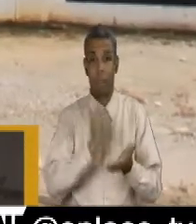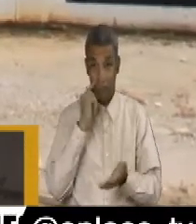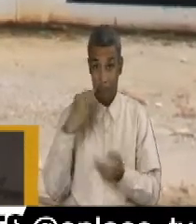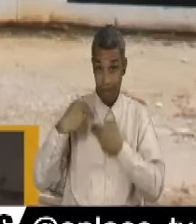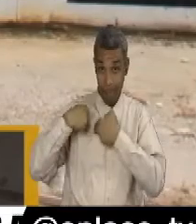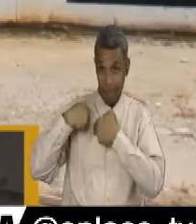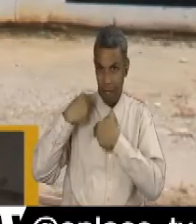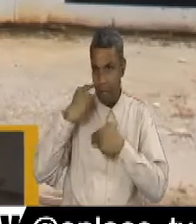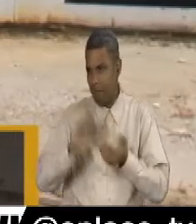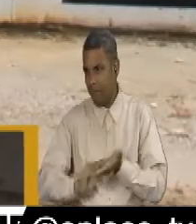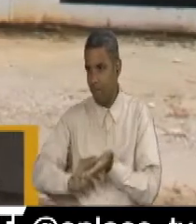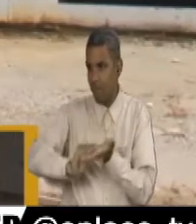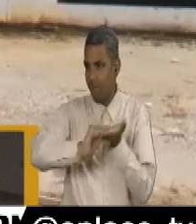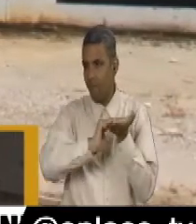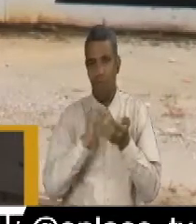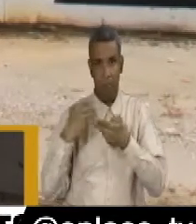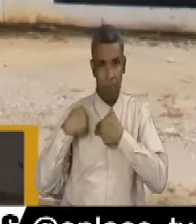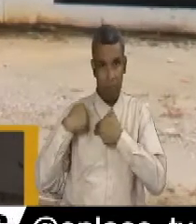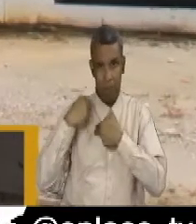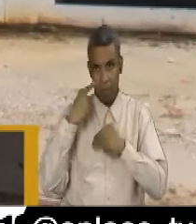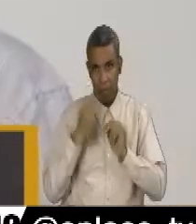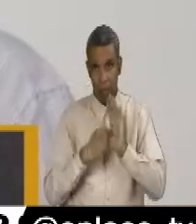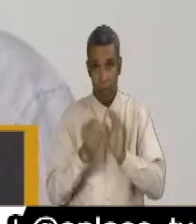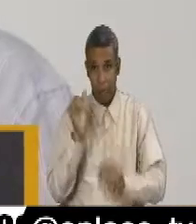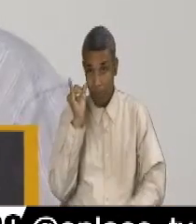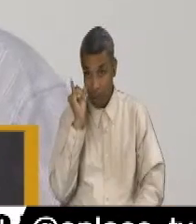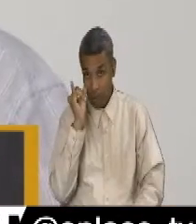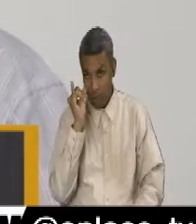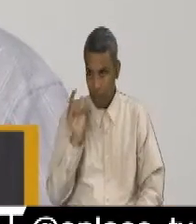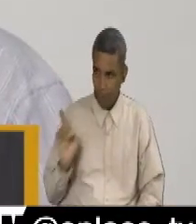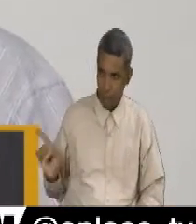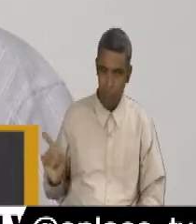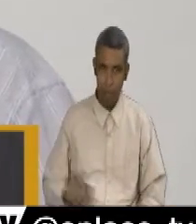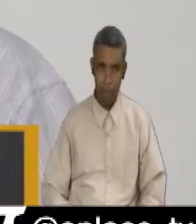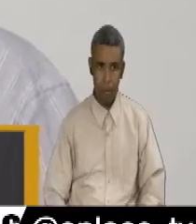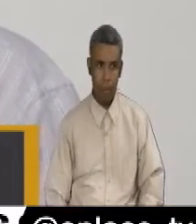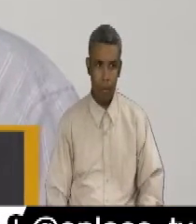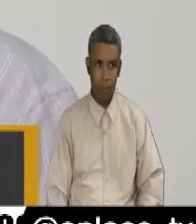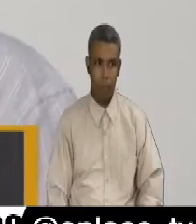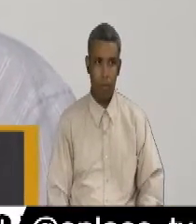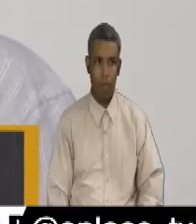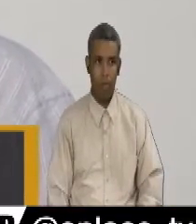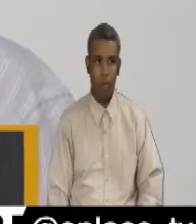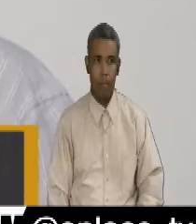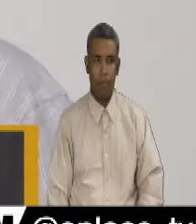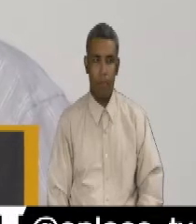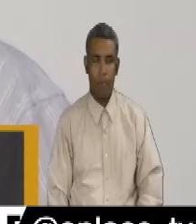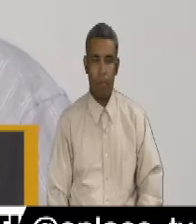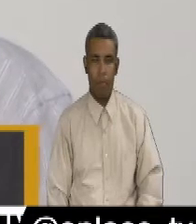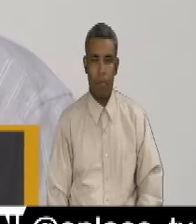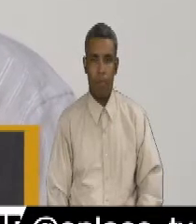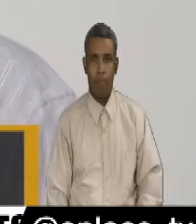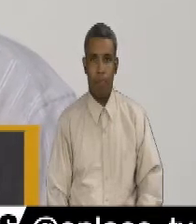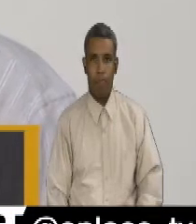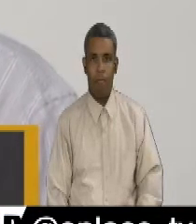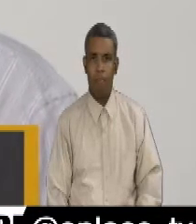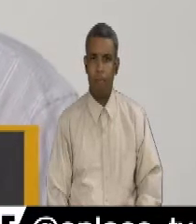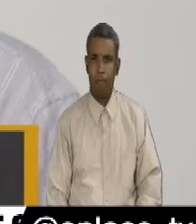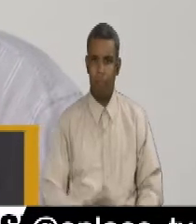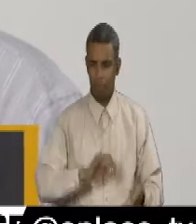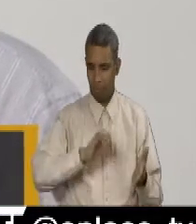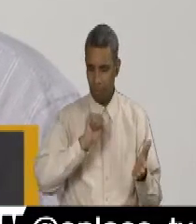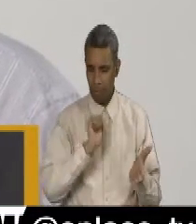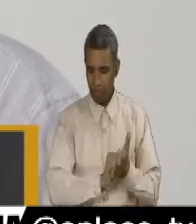del mantenimiento del centro asistencial, ingeniero Jorge Luis Bolívar. Firmamos las actas de reinicio de esta obra que estuvo durante